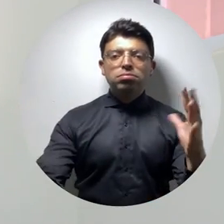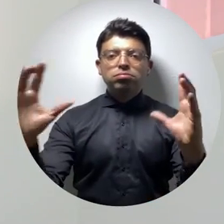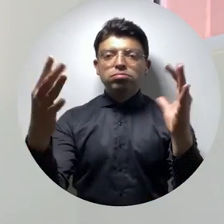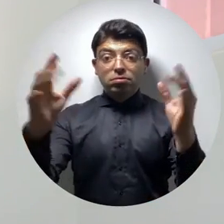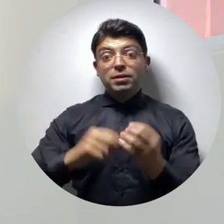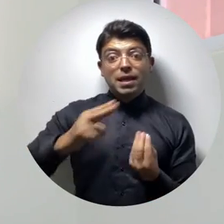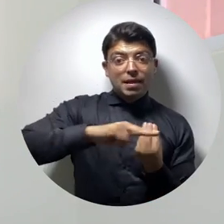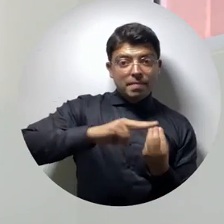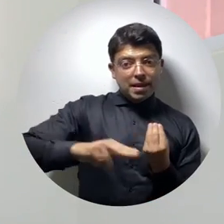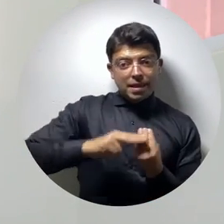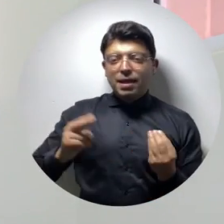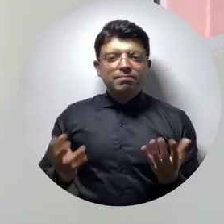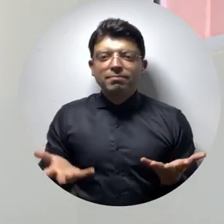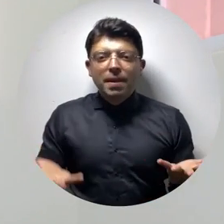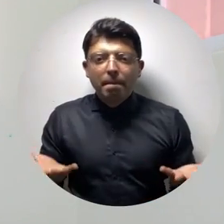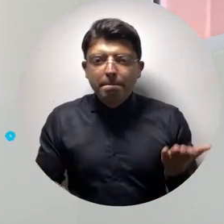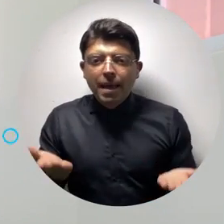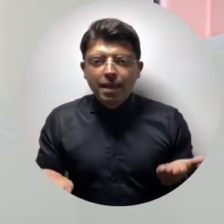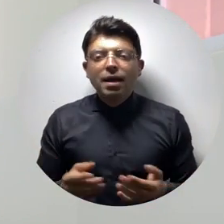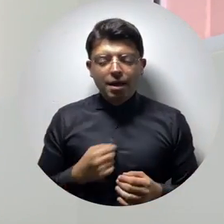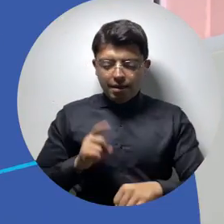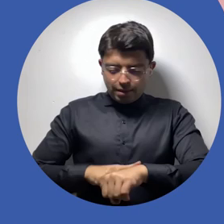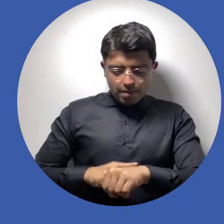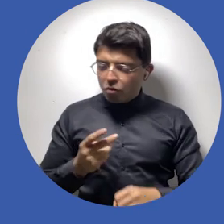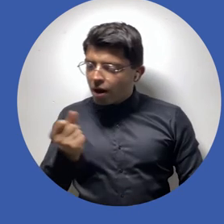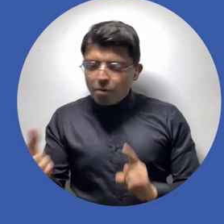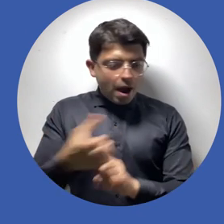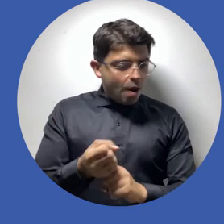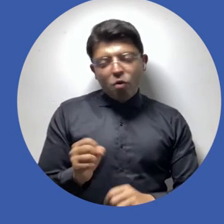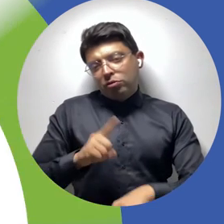dependiendo de la especie, se puede ver en menor tiempo o mayor tiempo.